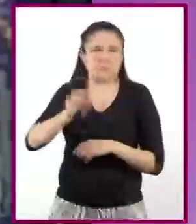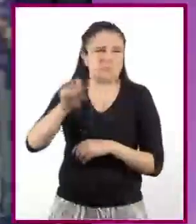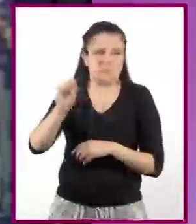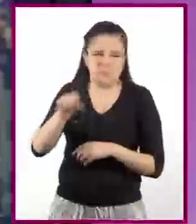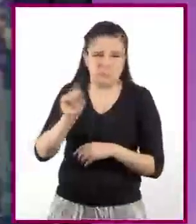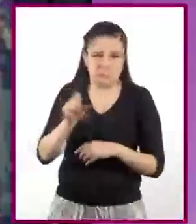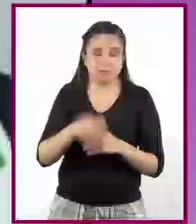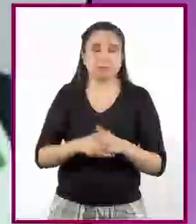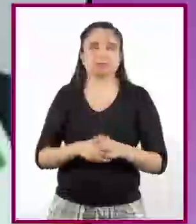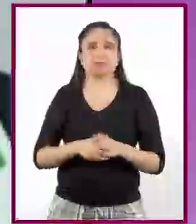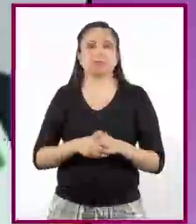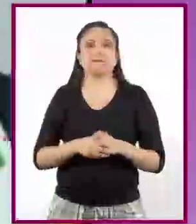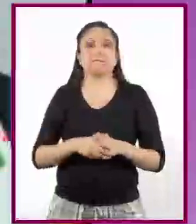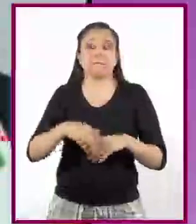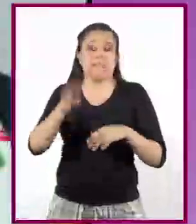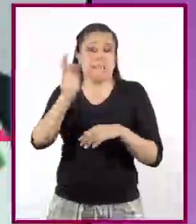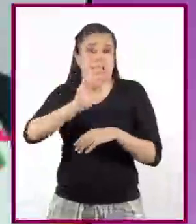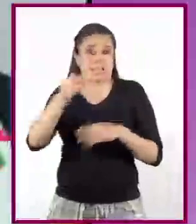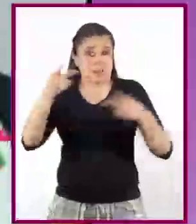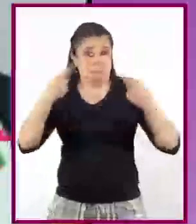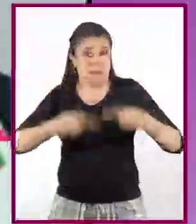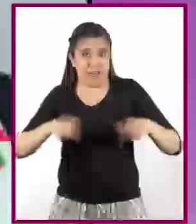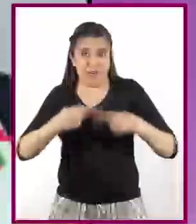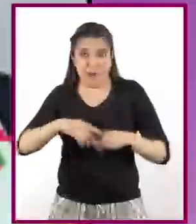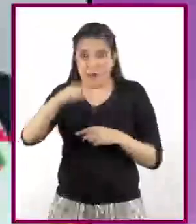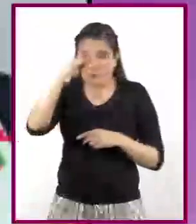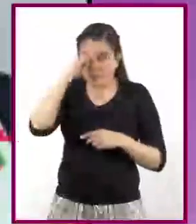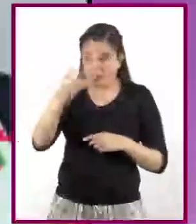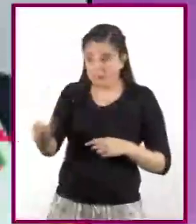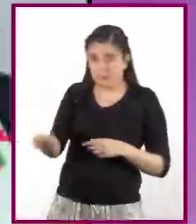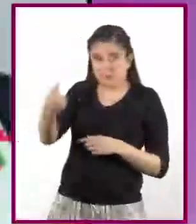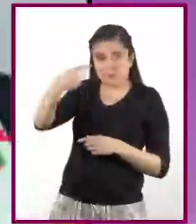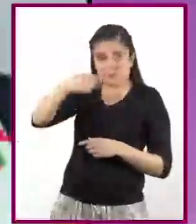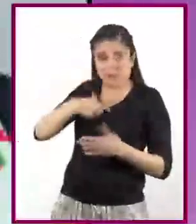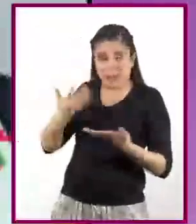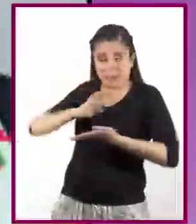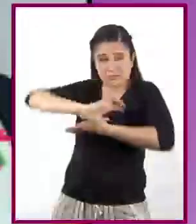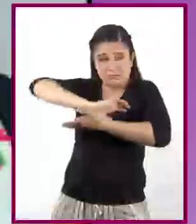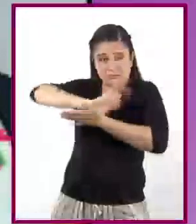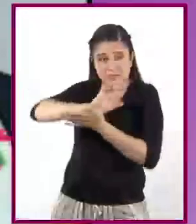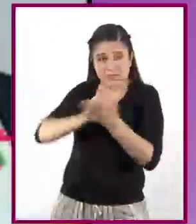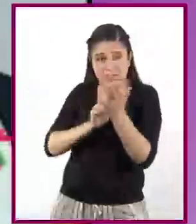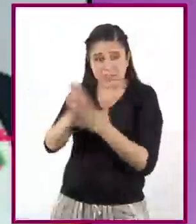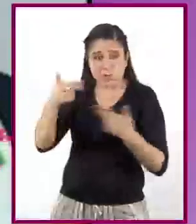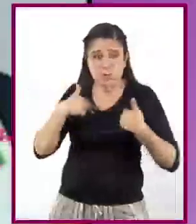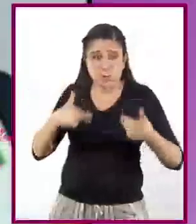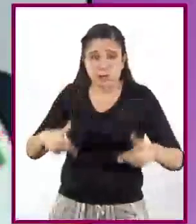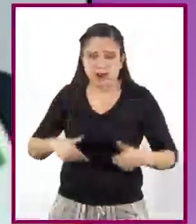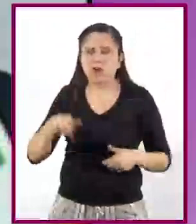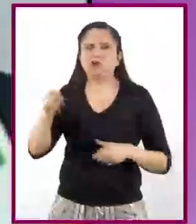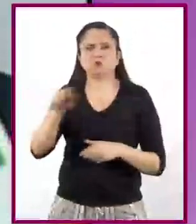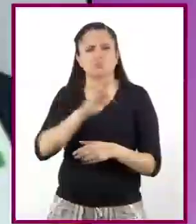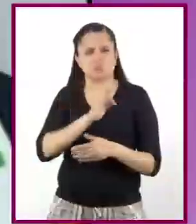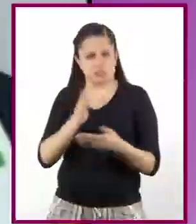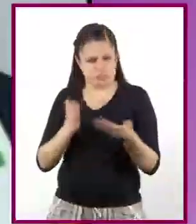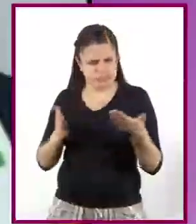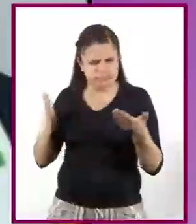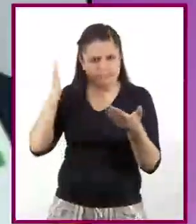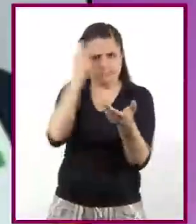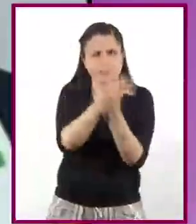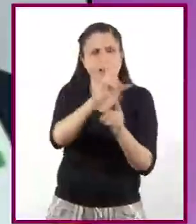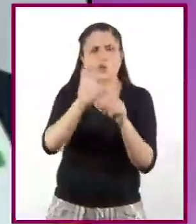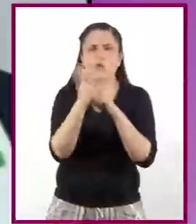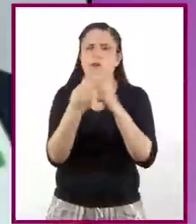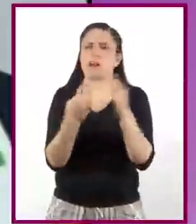violación a sus derechos? Si alguna persona considera que ha sido violentada en sus derechos humanos, puede acudir en todo momento a la